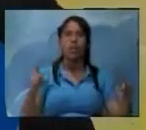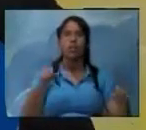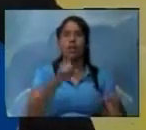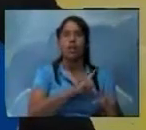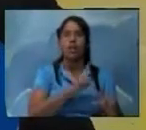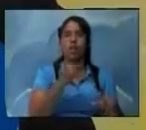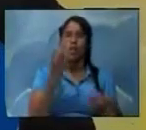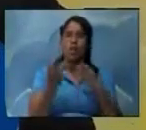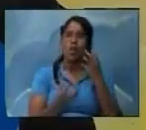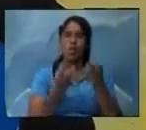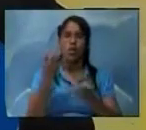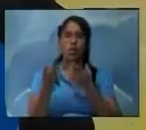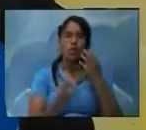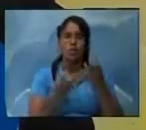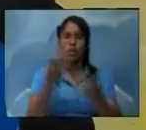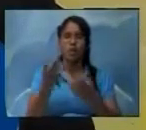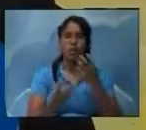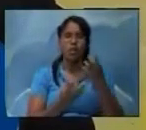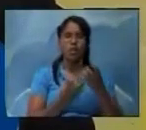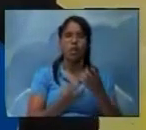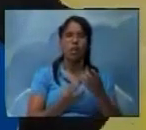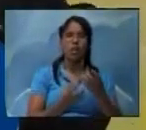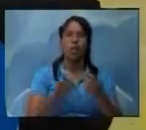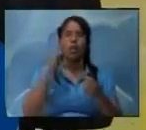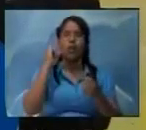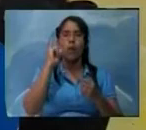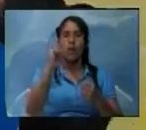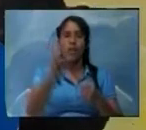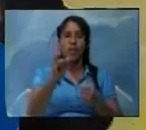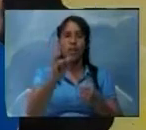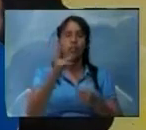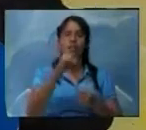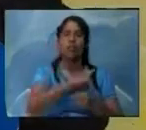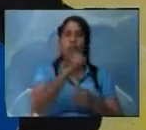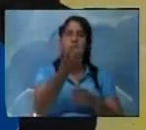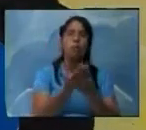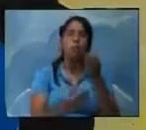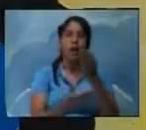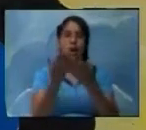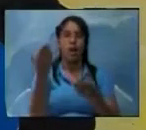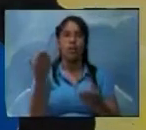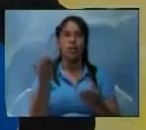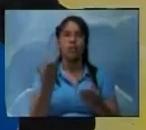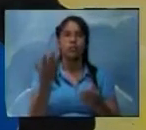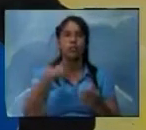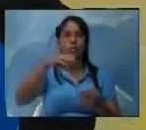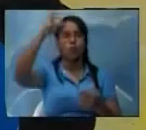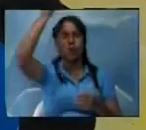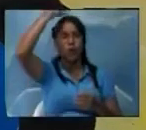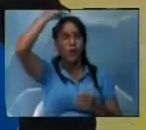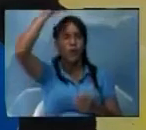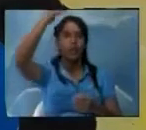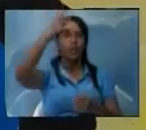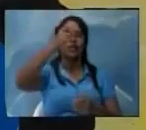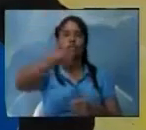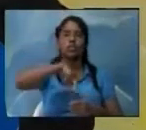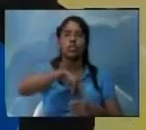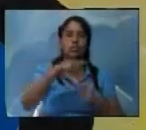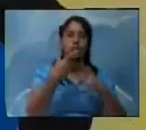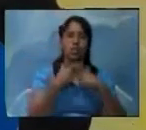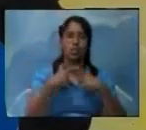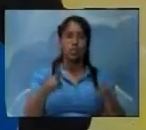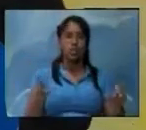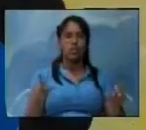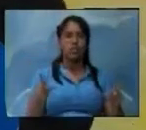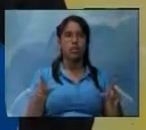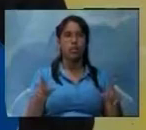del horno de fuego ardiendo, y de tu mano, oh rey, nos